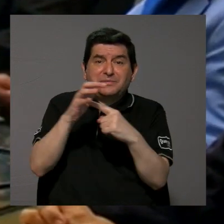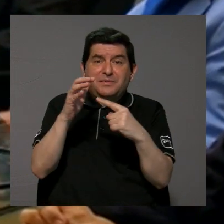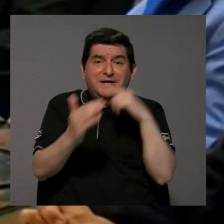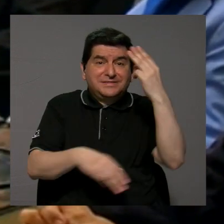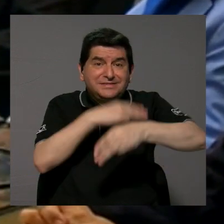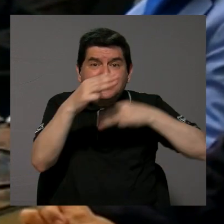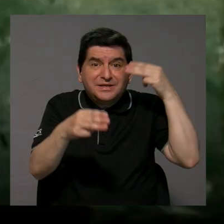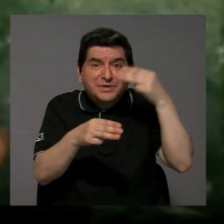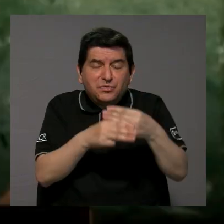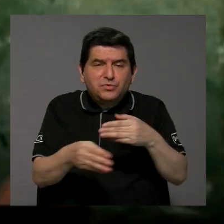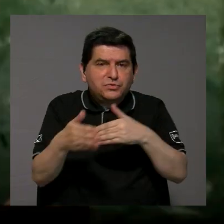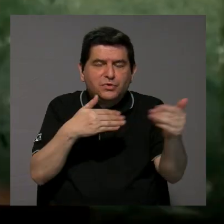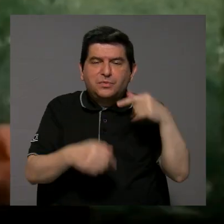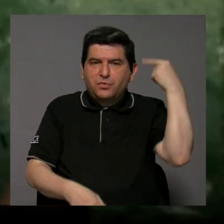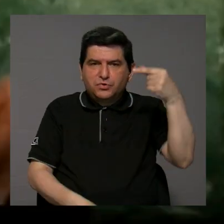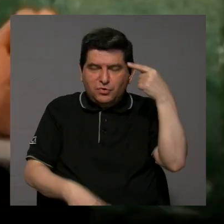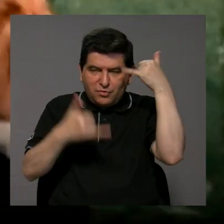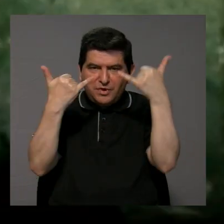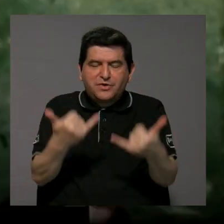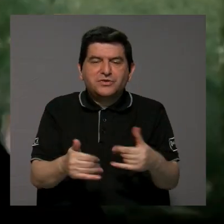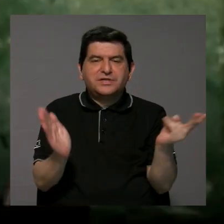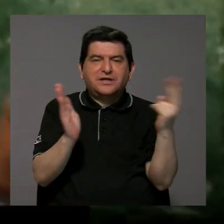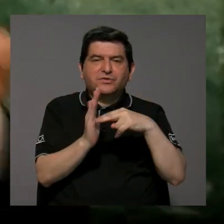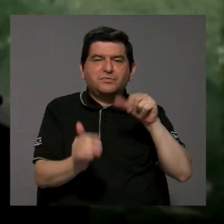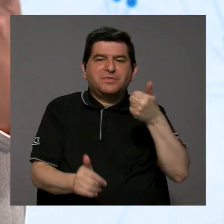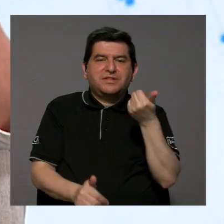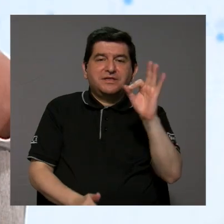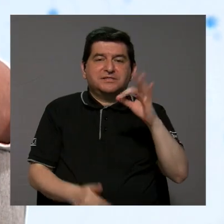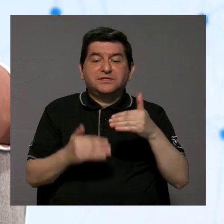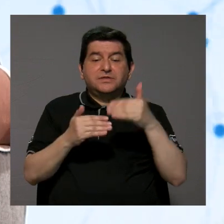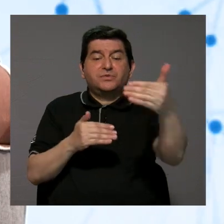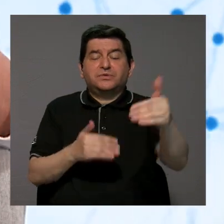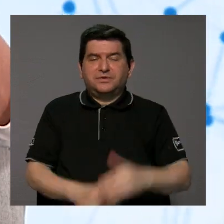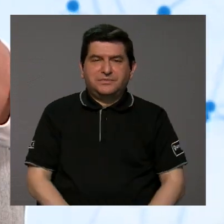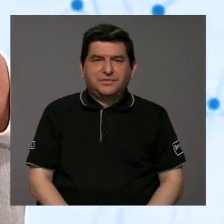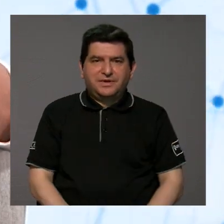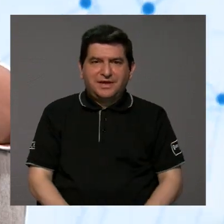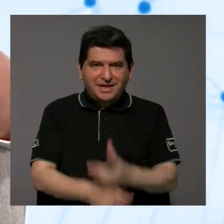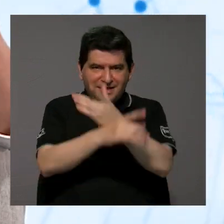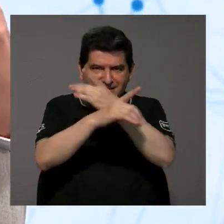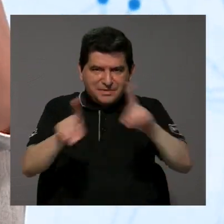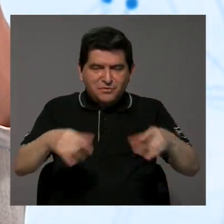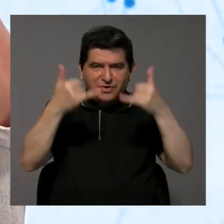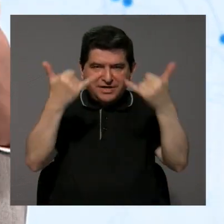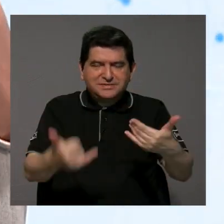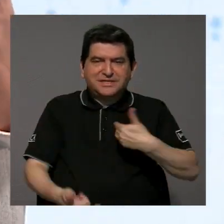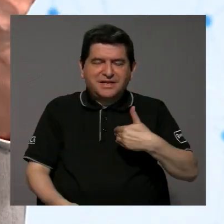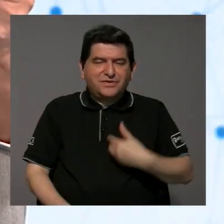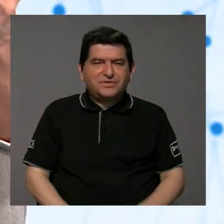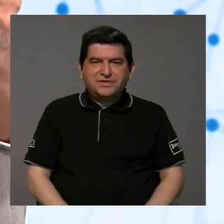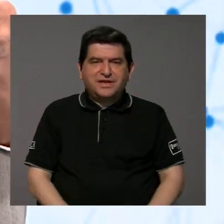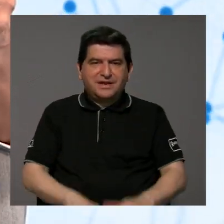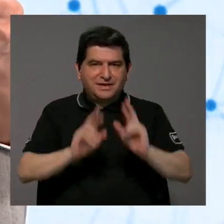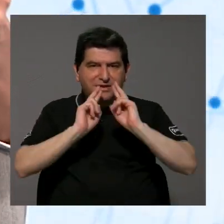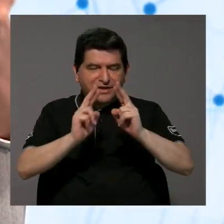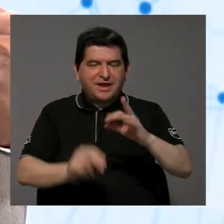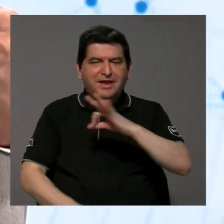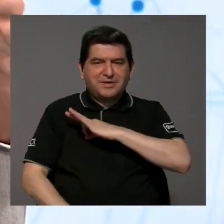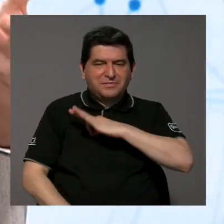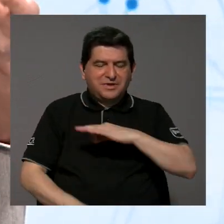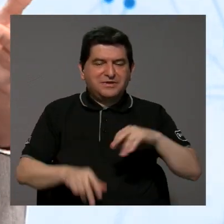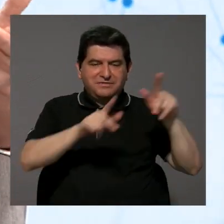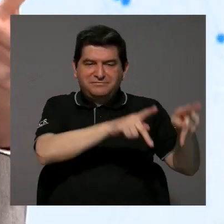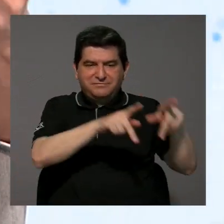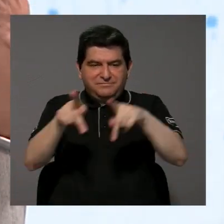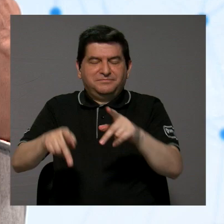mundo, a pesar de que está en el gobierno ya desde el 2019. Y eso es porque cuando las democracias dejan de tener rendimiento en materia de bienestar